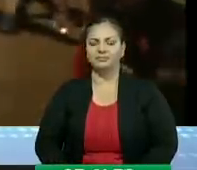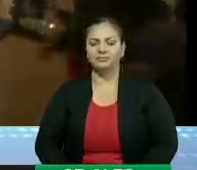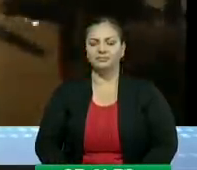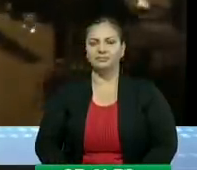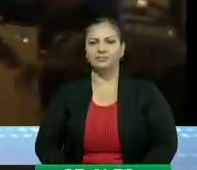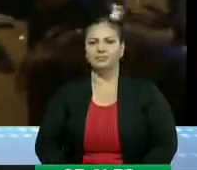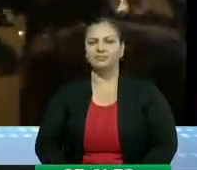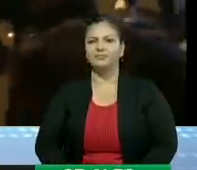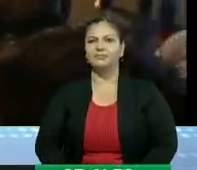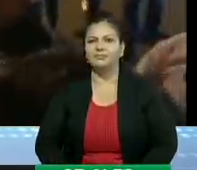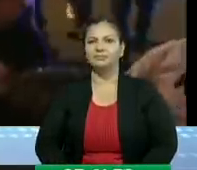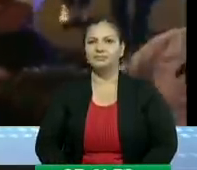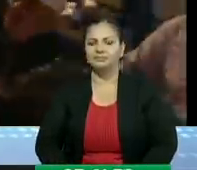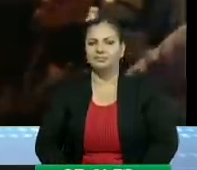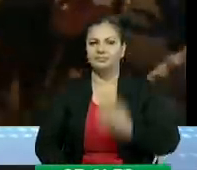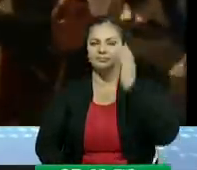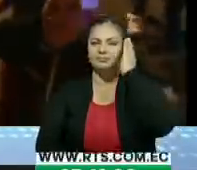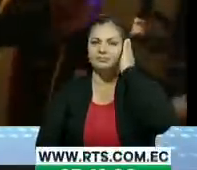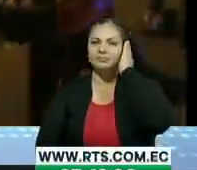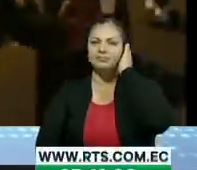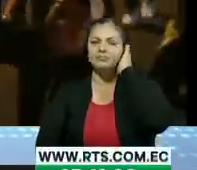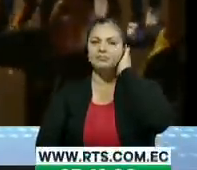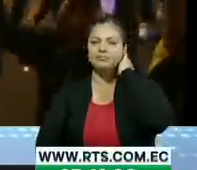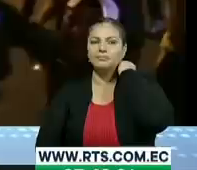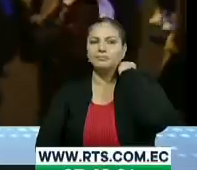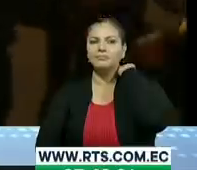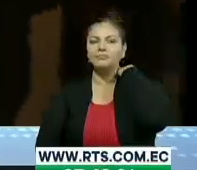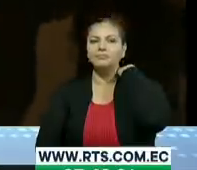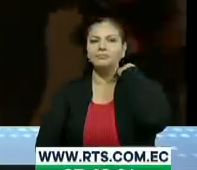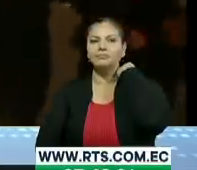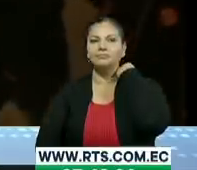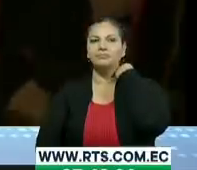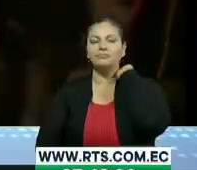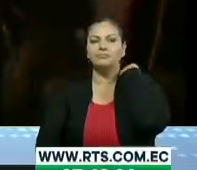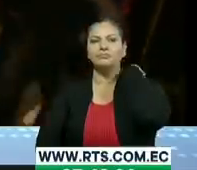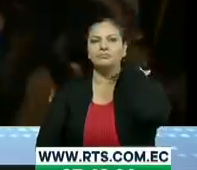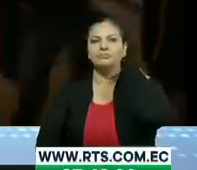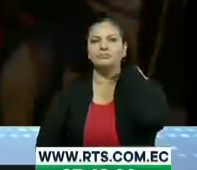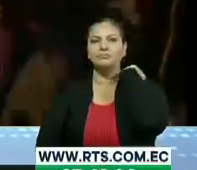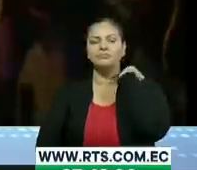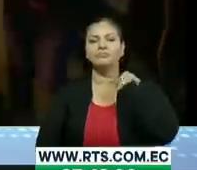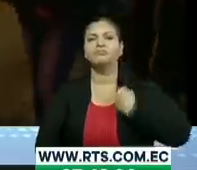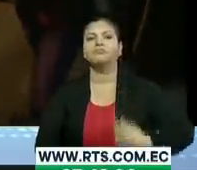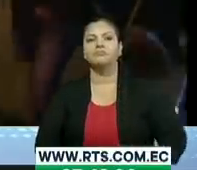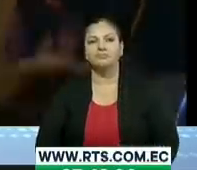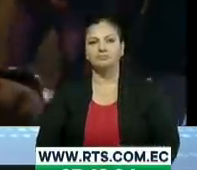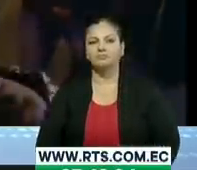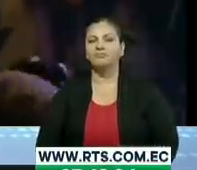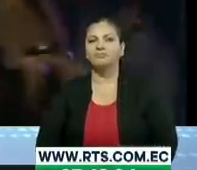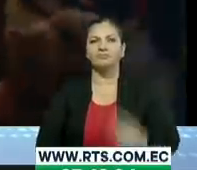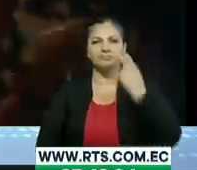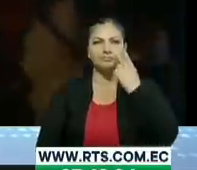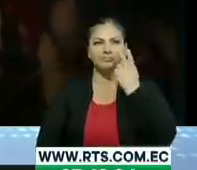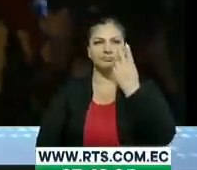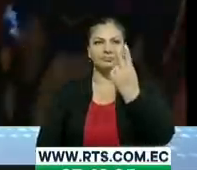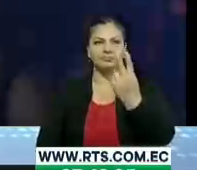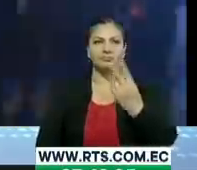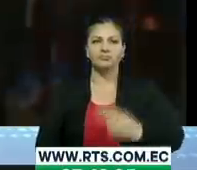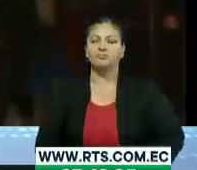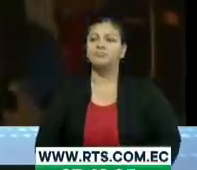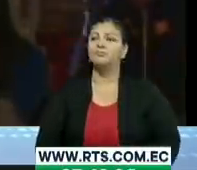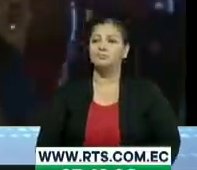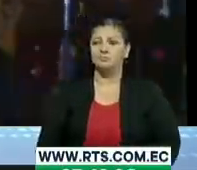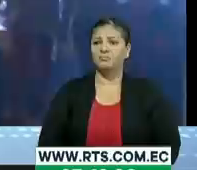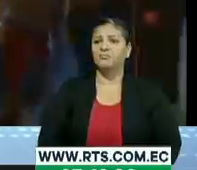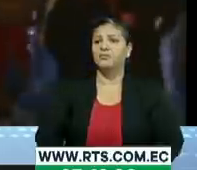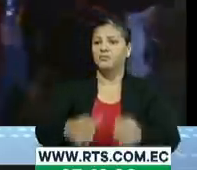Sí, efectivamente, ahí los vemos cómo van llegando uno a uno los féretros cargados por sus familiares, por la hinchada